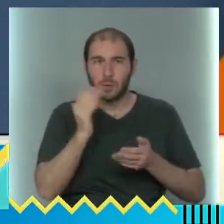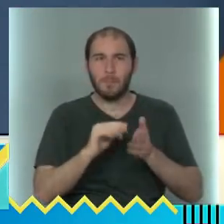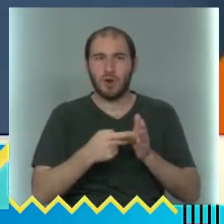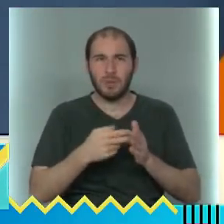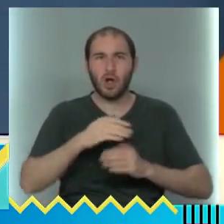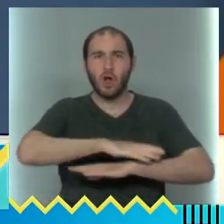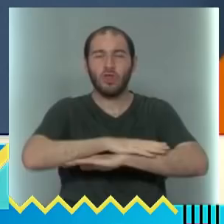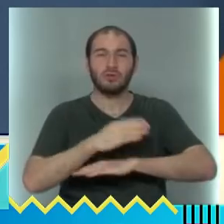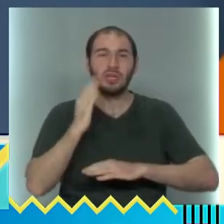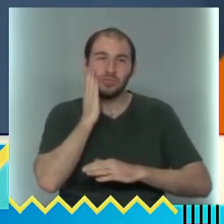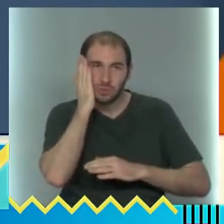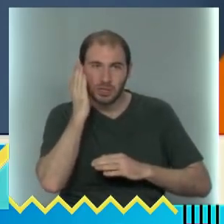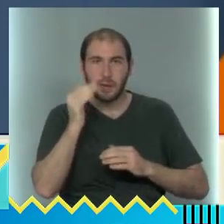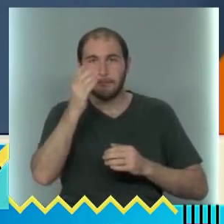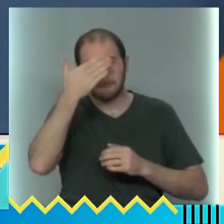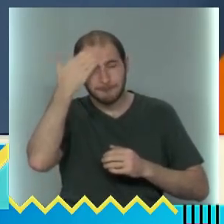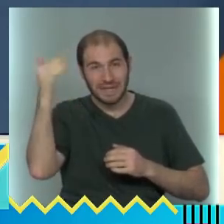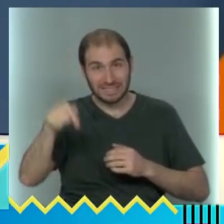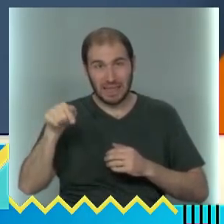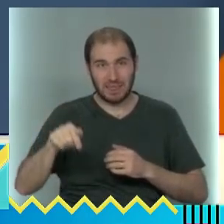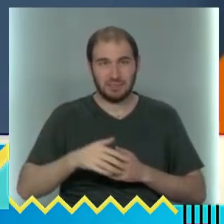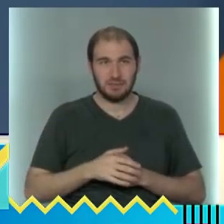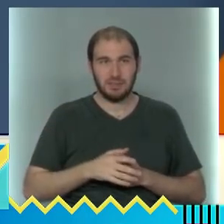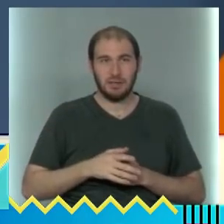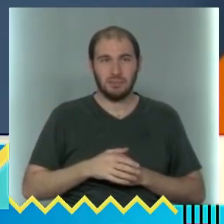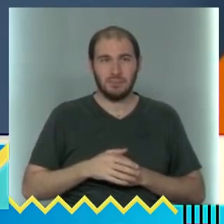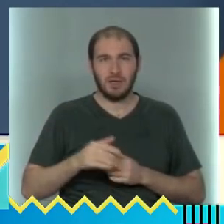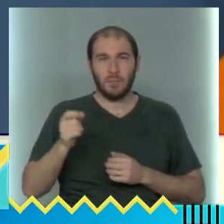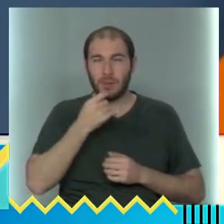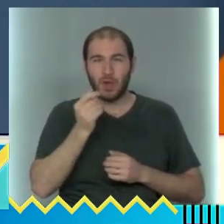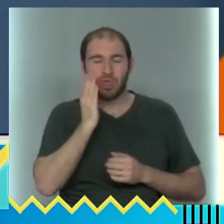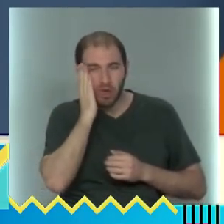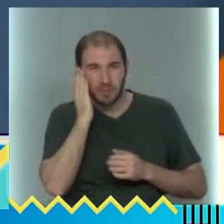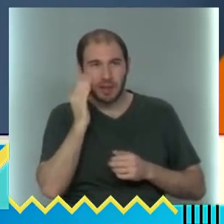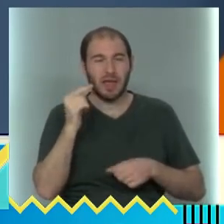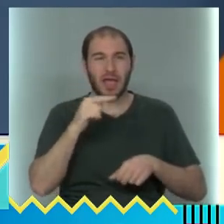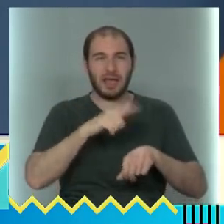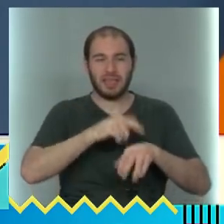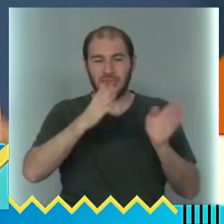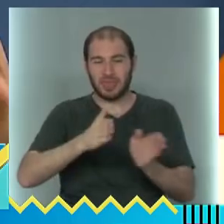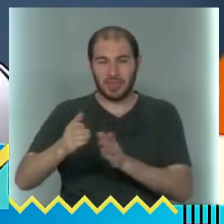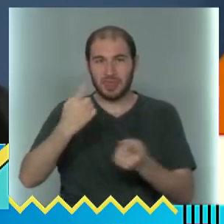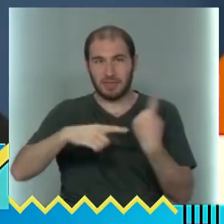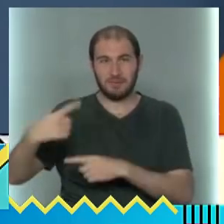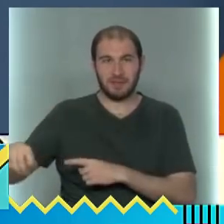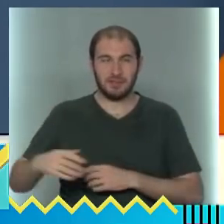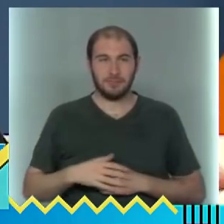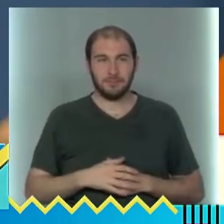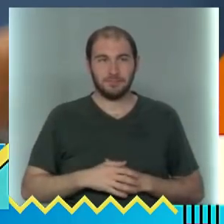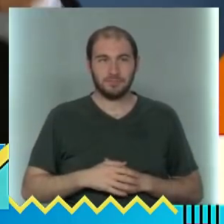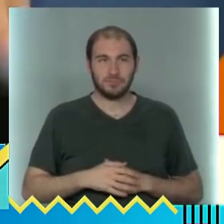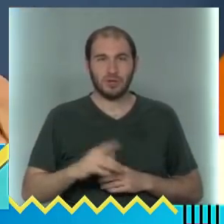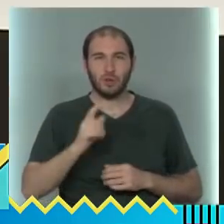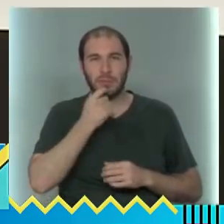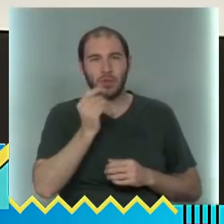trastorno de conducta del sueño REM, son los pacientes que nosotros tenemos, cuando dormimos, tenemos diferentes ciclos. No